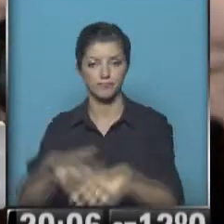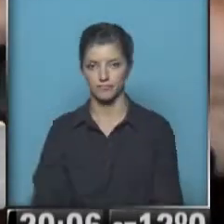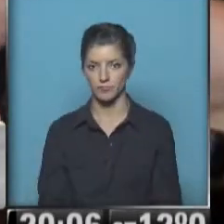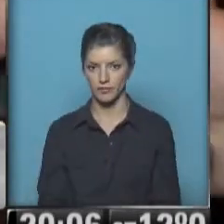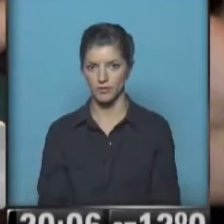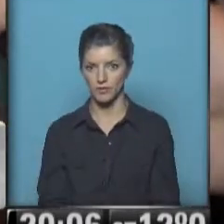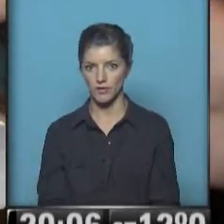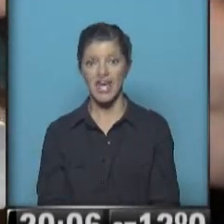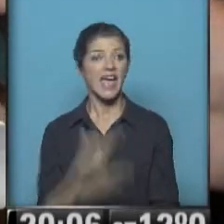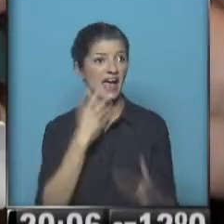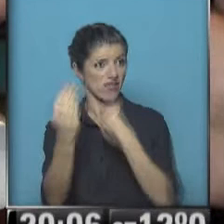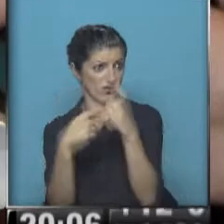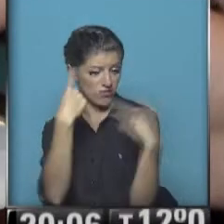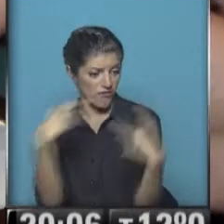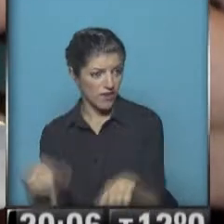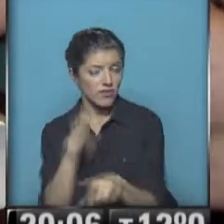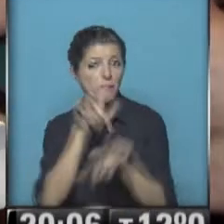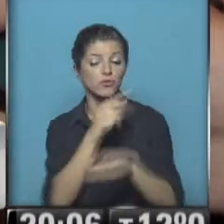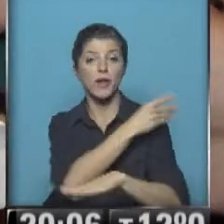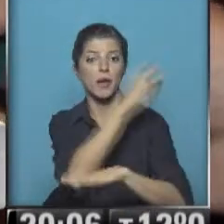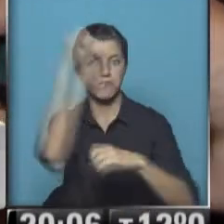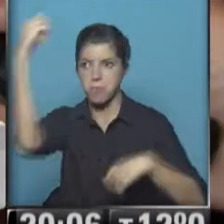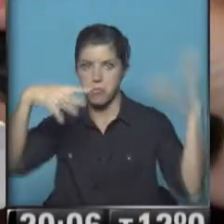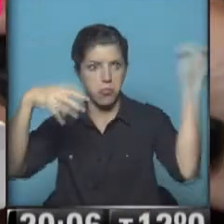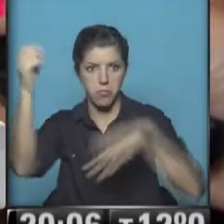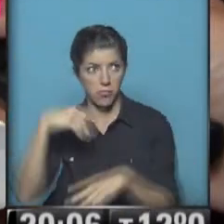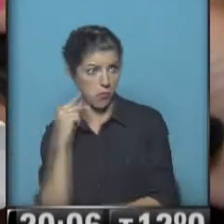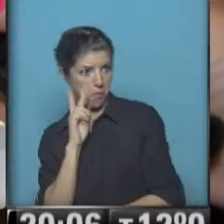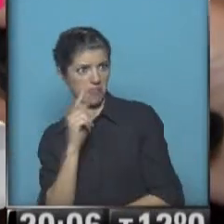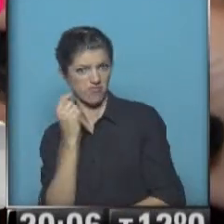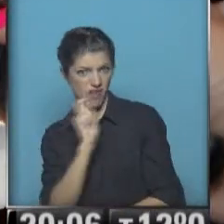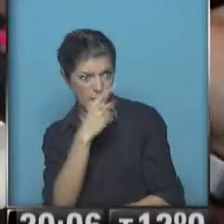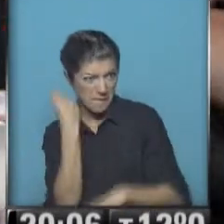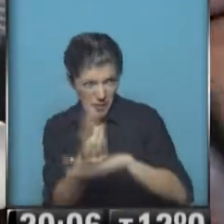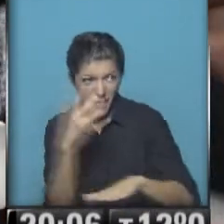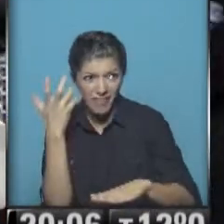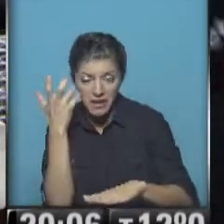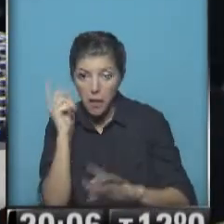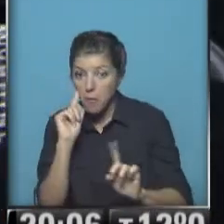Un montón de candidatos, hay gente que apareció que nunca, es más, no sabemos siquiera si vive en Tigre.